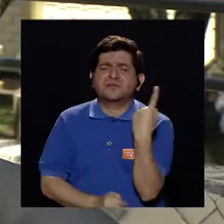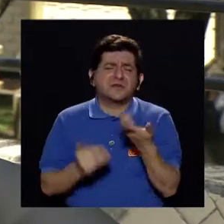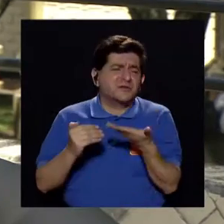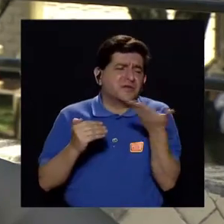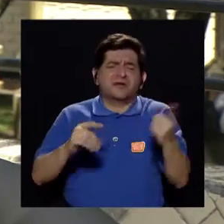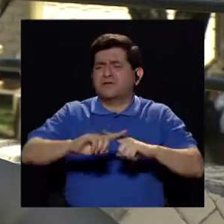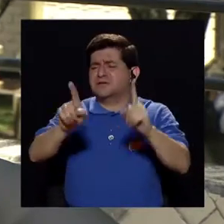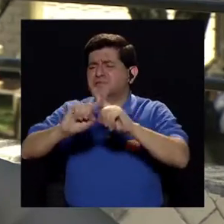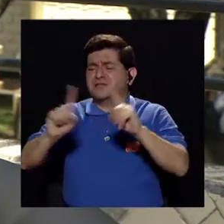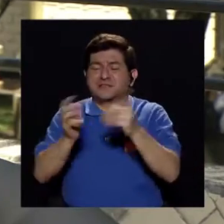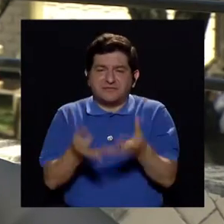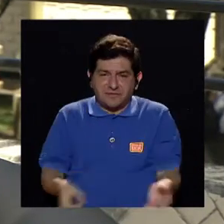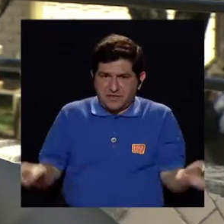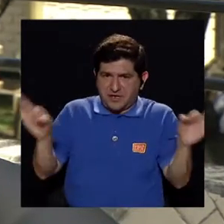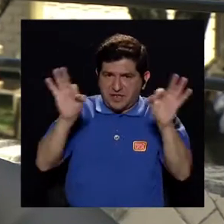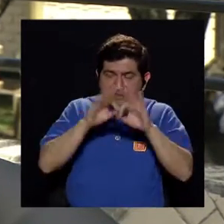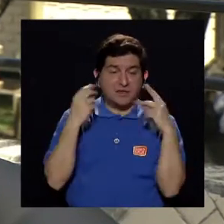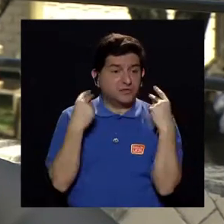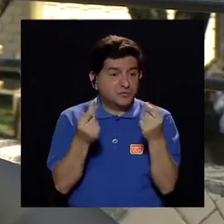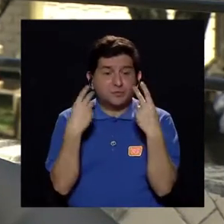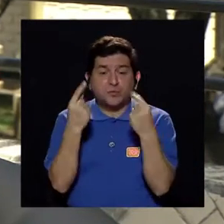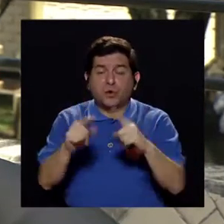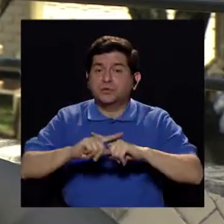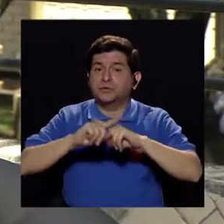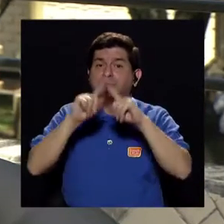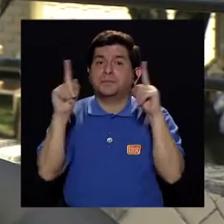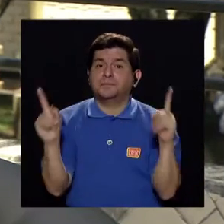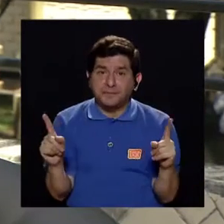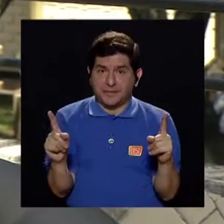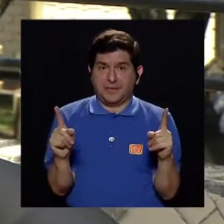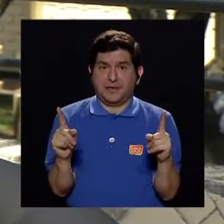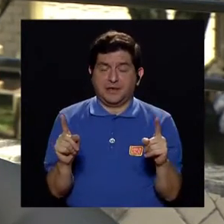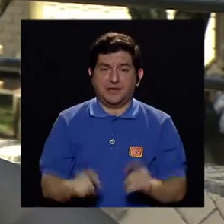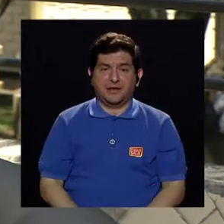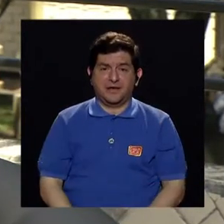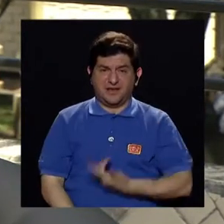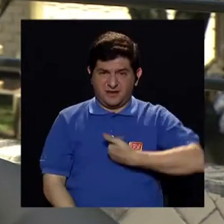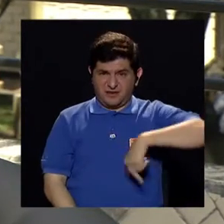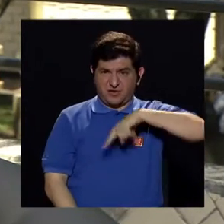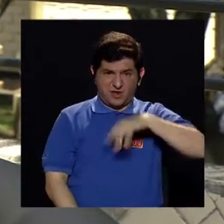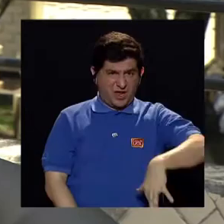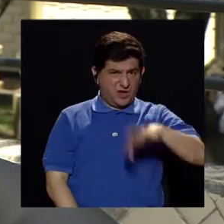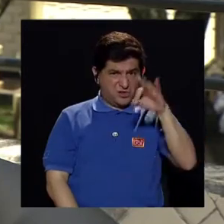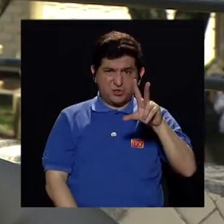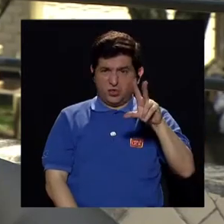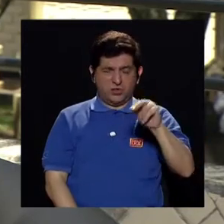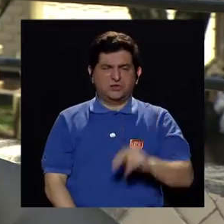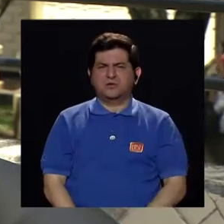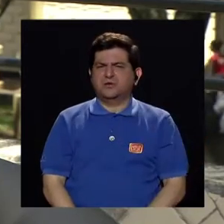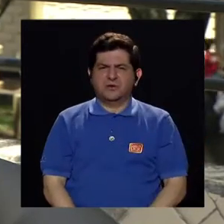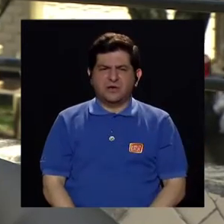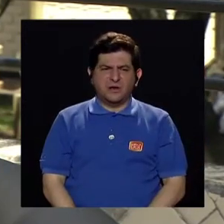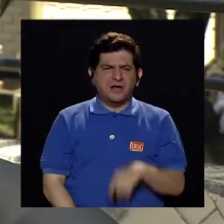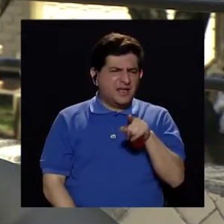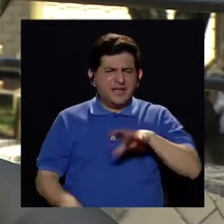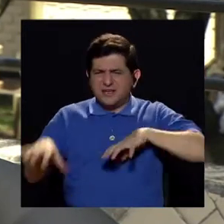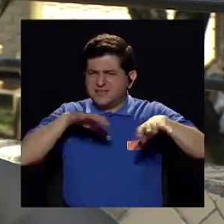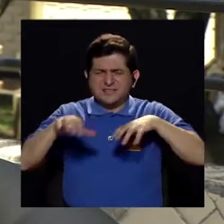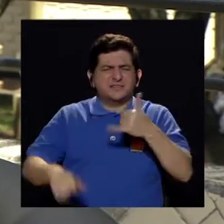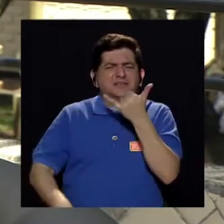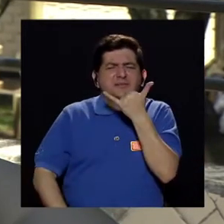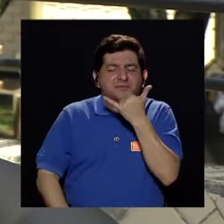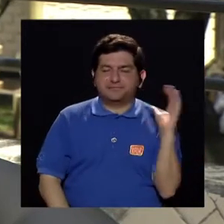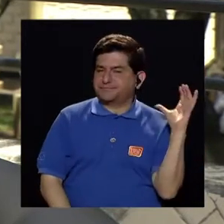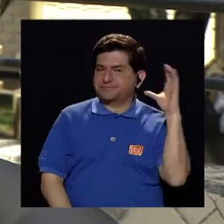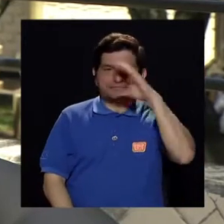asuntos importantes, urgentes, pero que no es algo que nosotros hemos escogido. Entonces, ¿qué es lo que pasa en este corre-corre? No